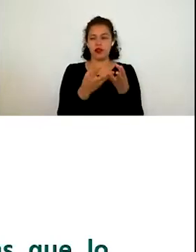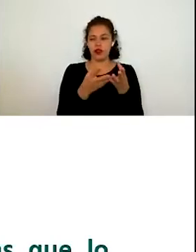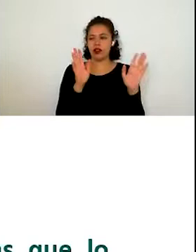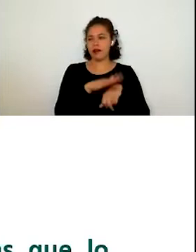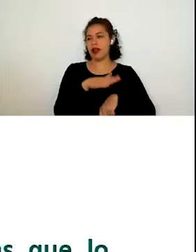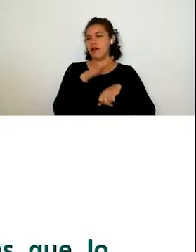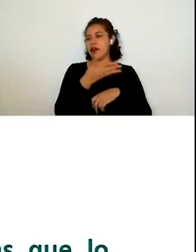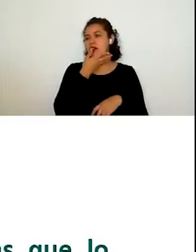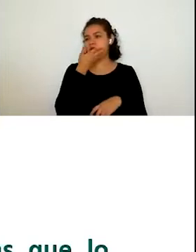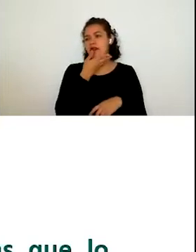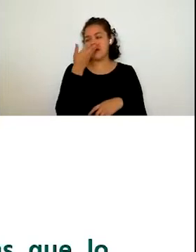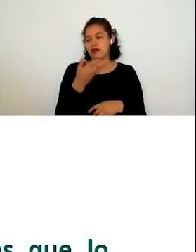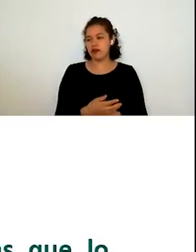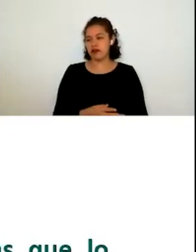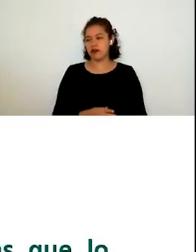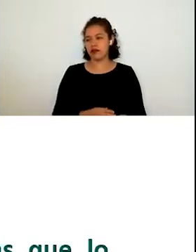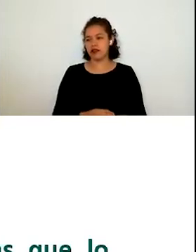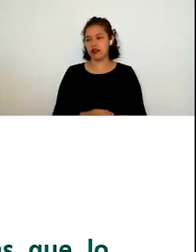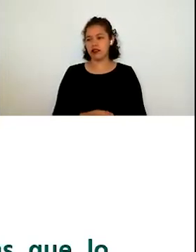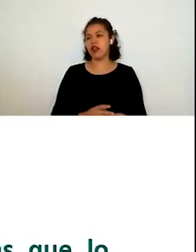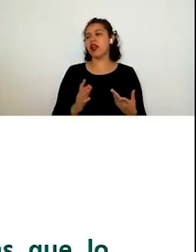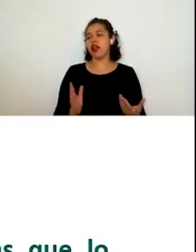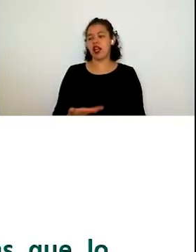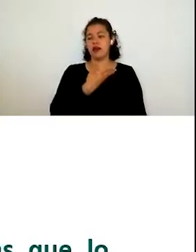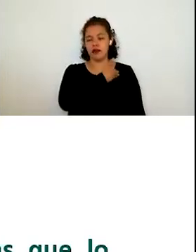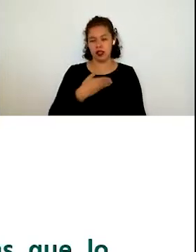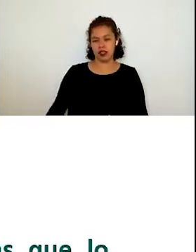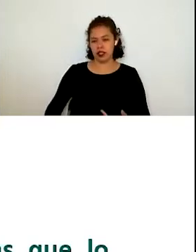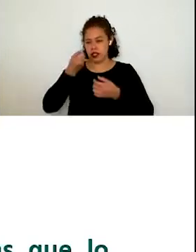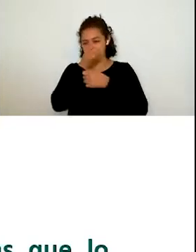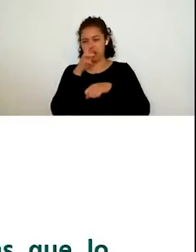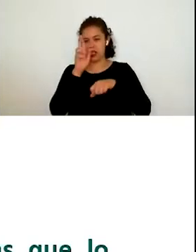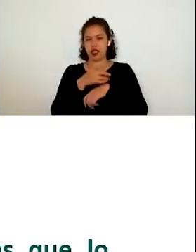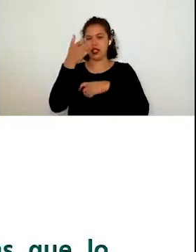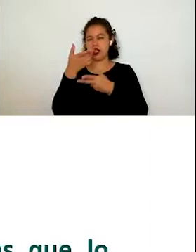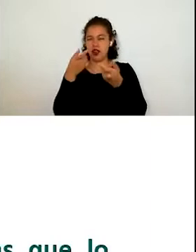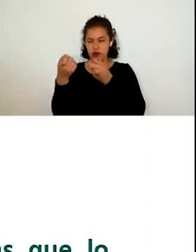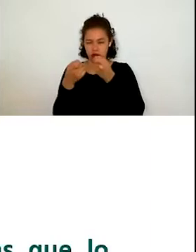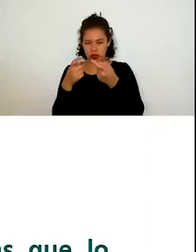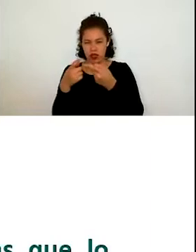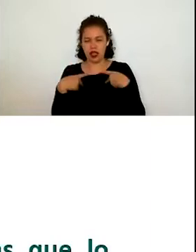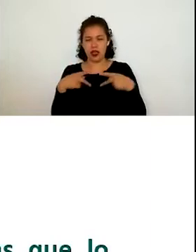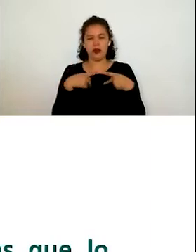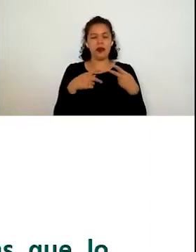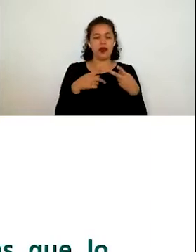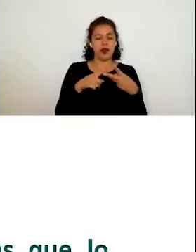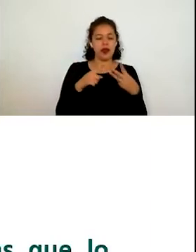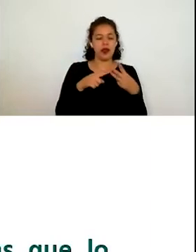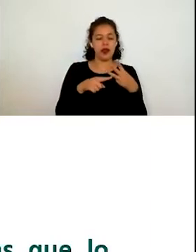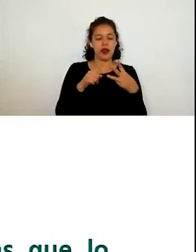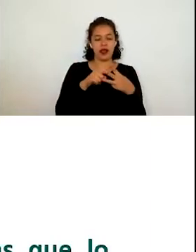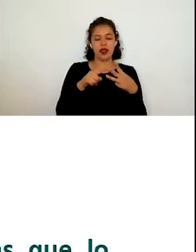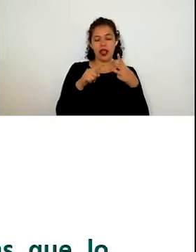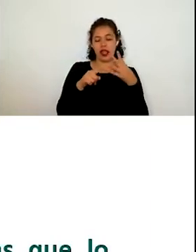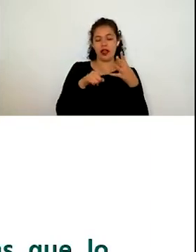es que esté integrado por un presidente, un secretario, un tesorero y los vocales que sean necesarios para el